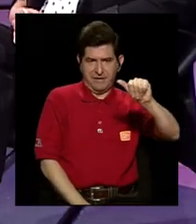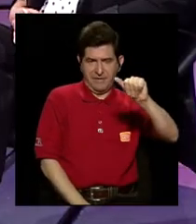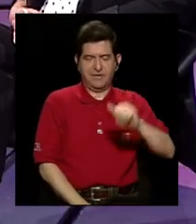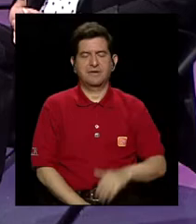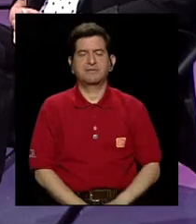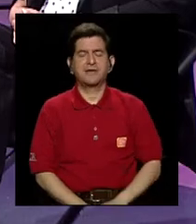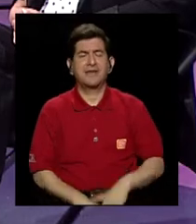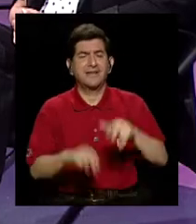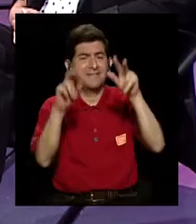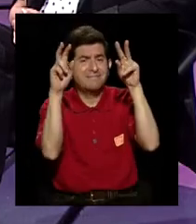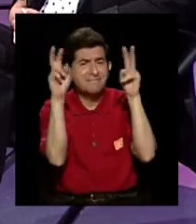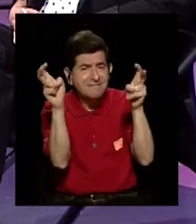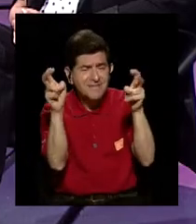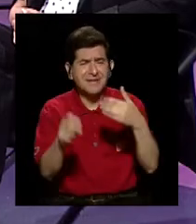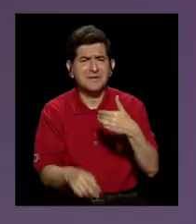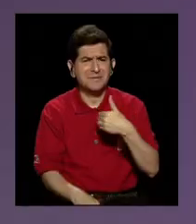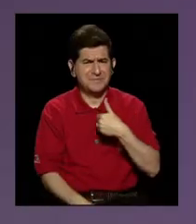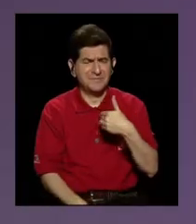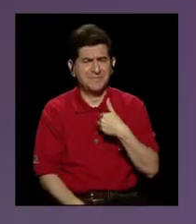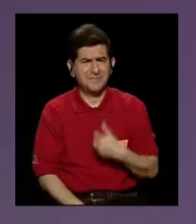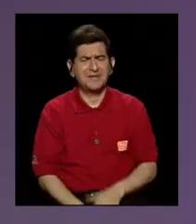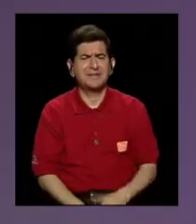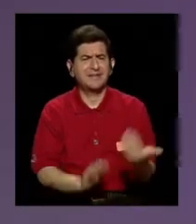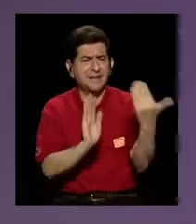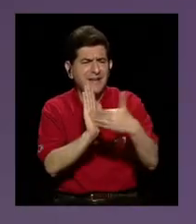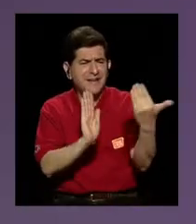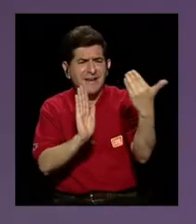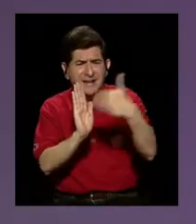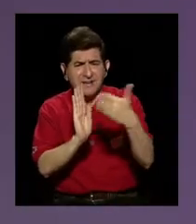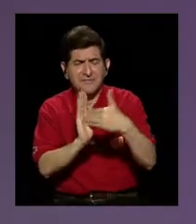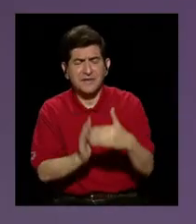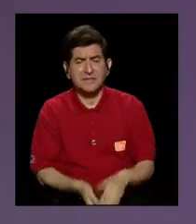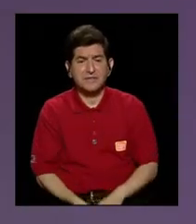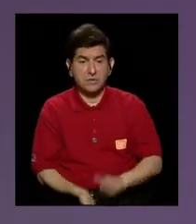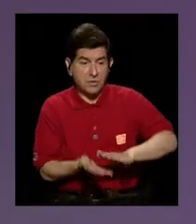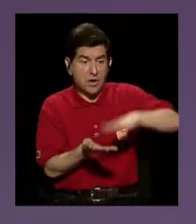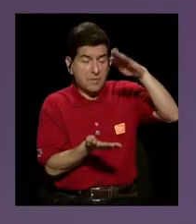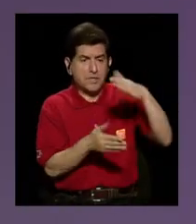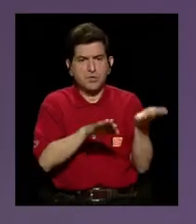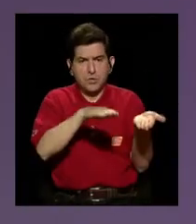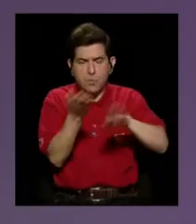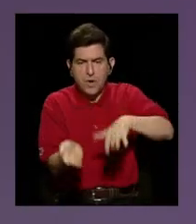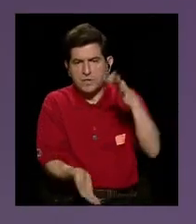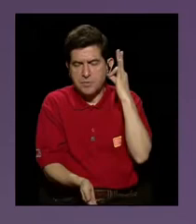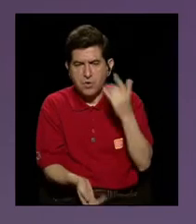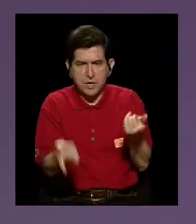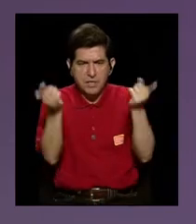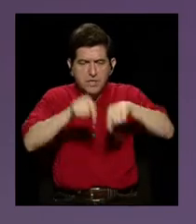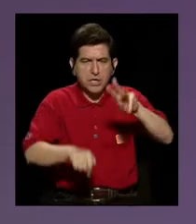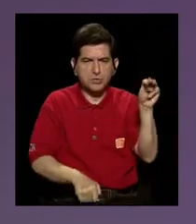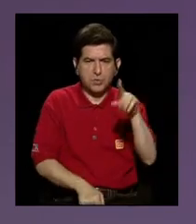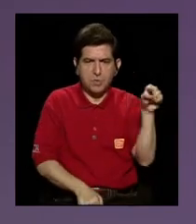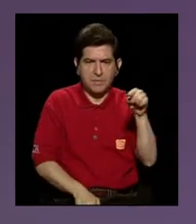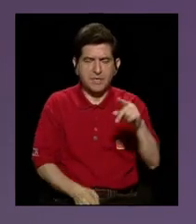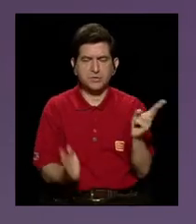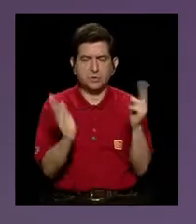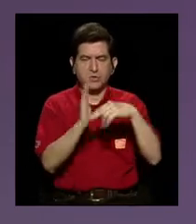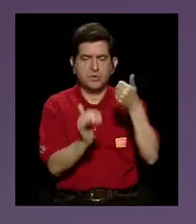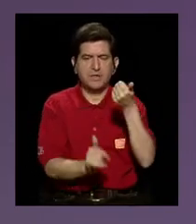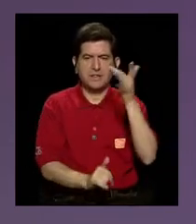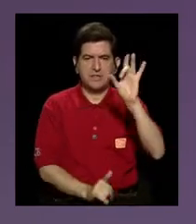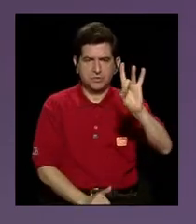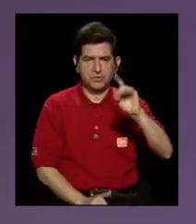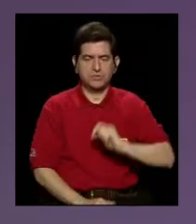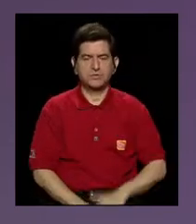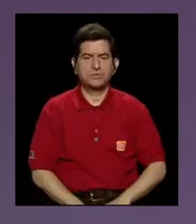Marcela Rollave. Y bueno, un tema que está afectándonos, una oleada de muertes de mujeres que sucedió en el mes de